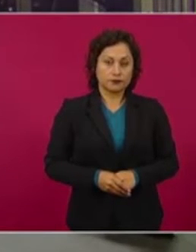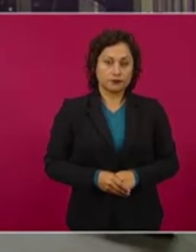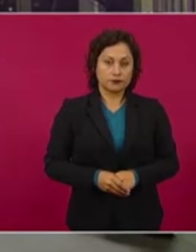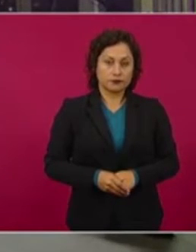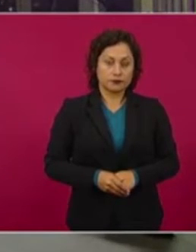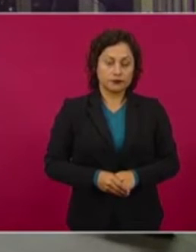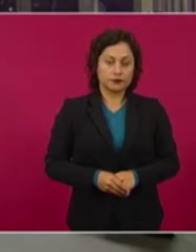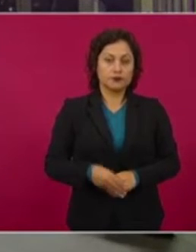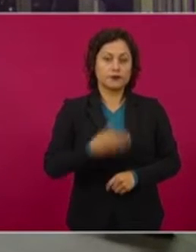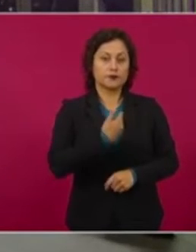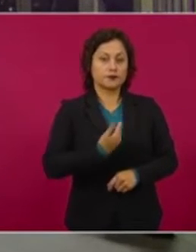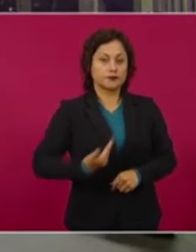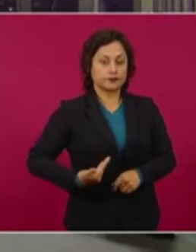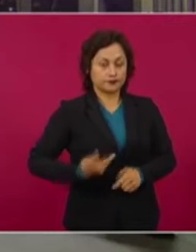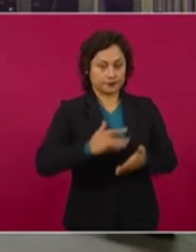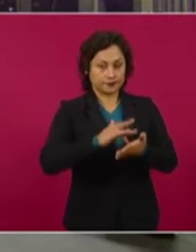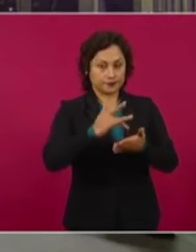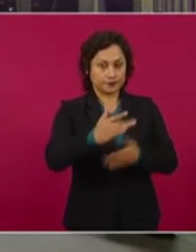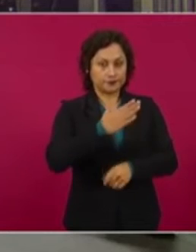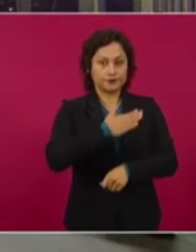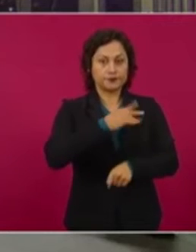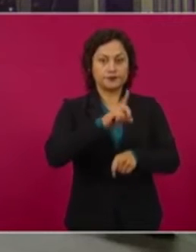Gracias, presidente. Buenos días,